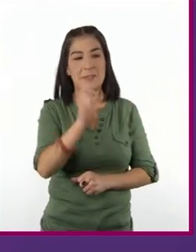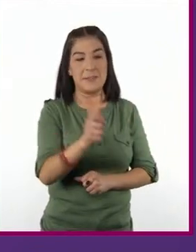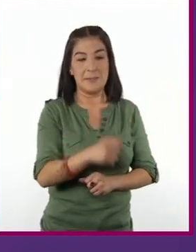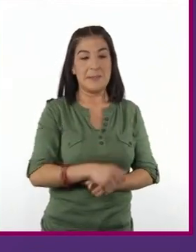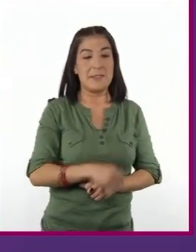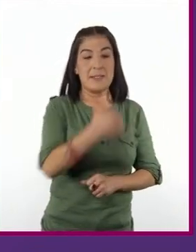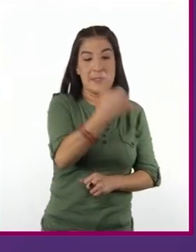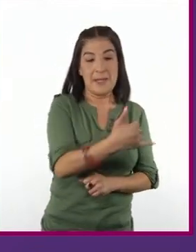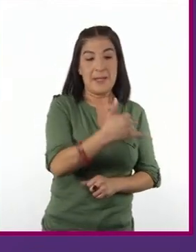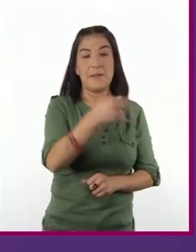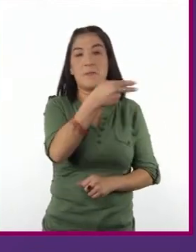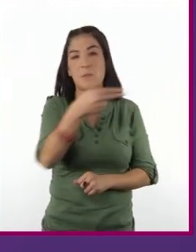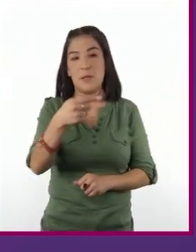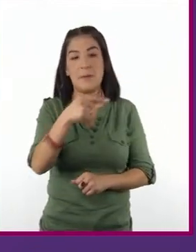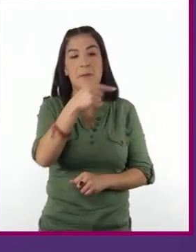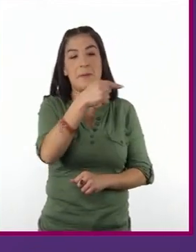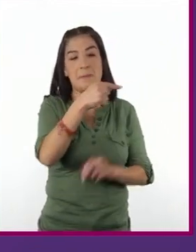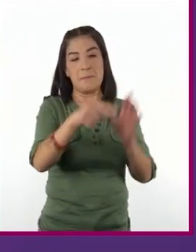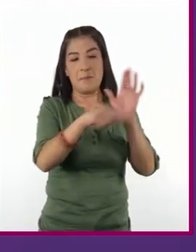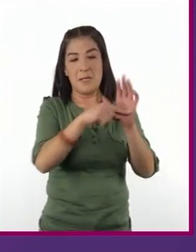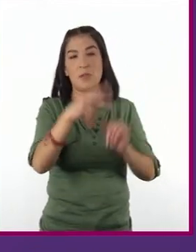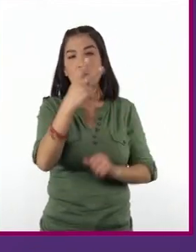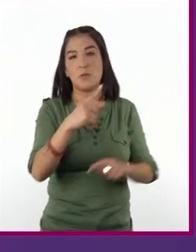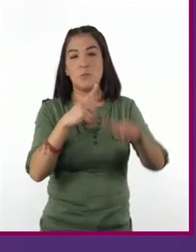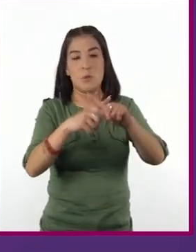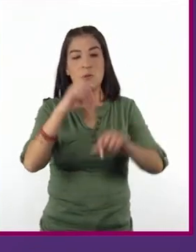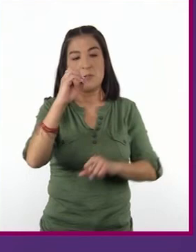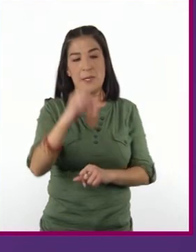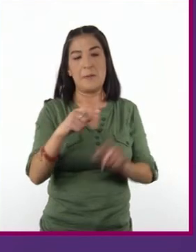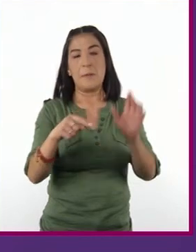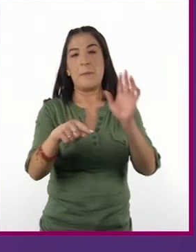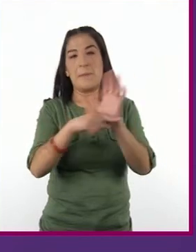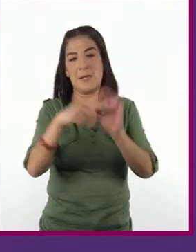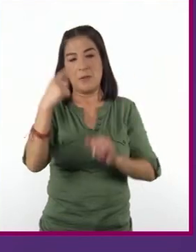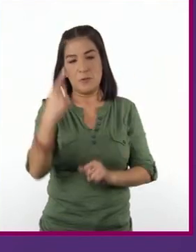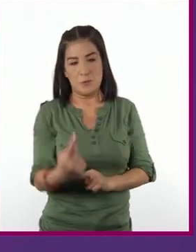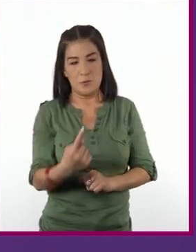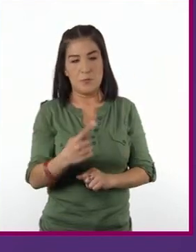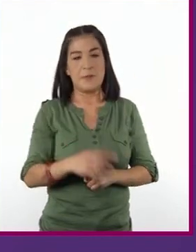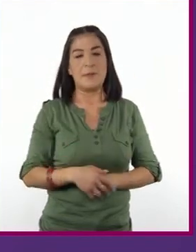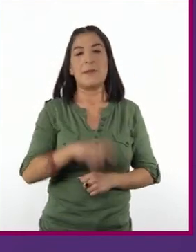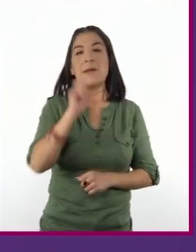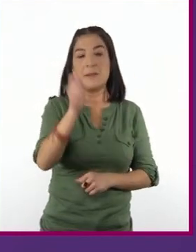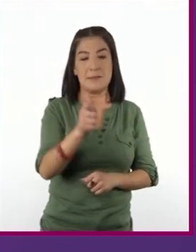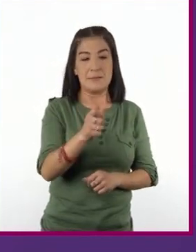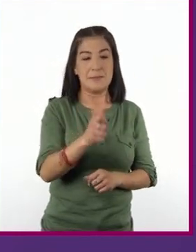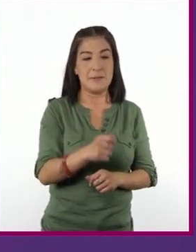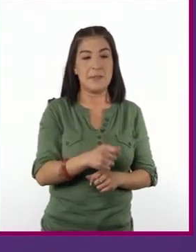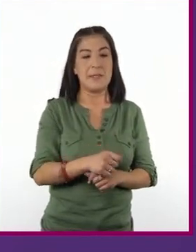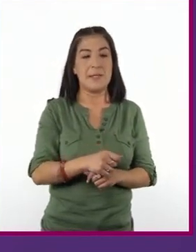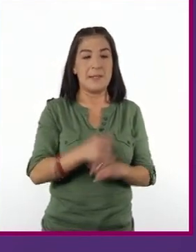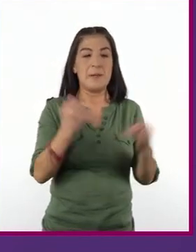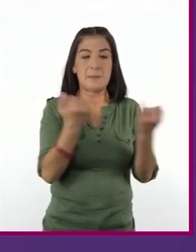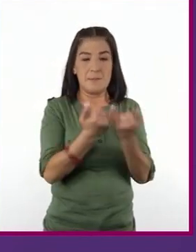0 menos 1 igual a menos 1. Y igual a menos 2 por menos